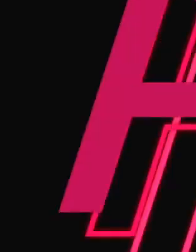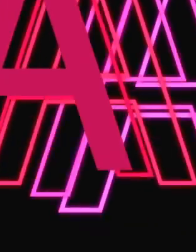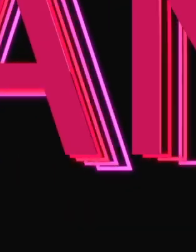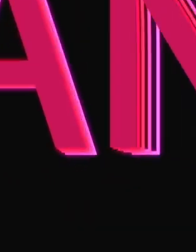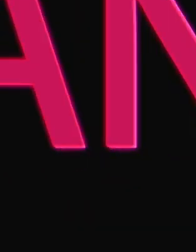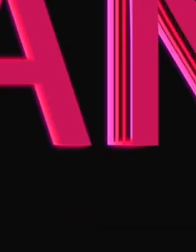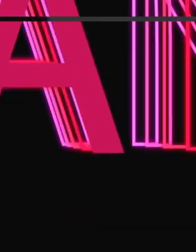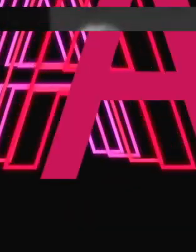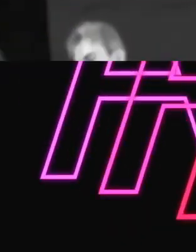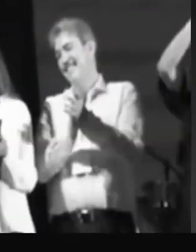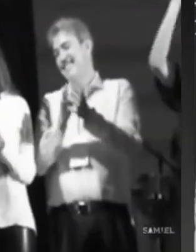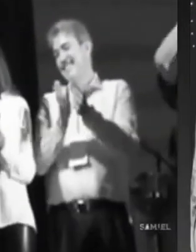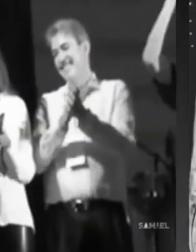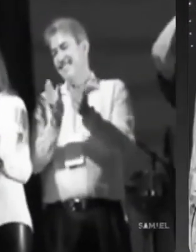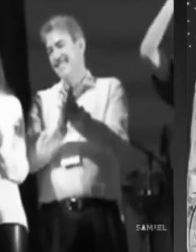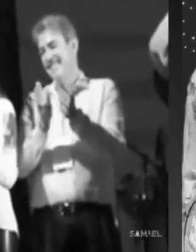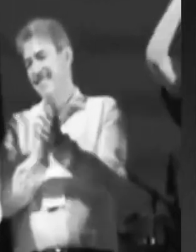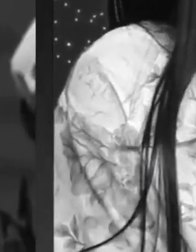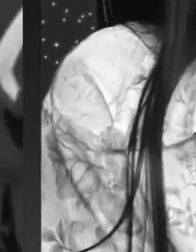Música